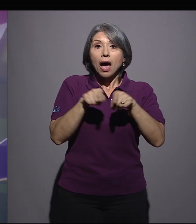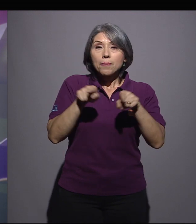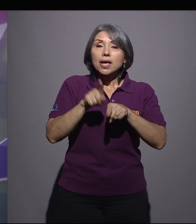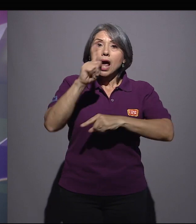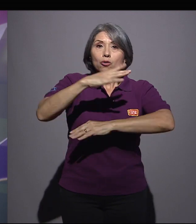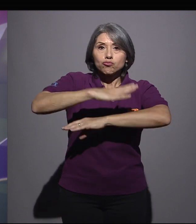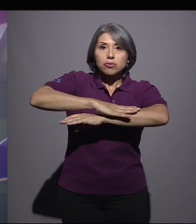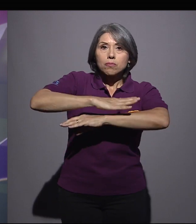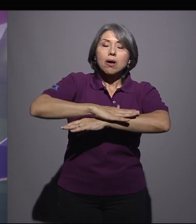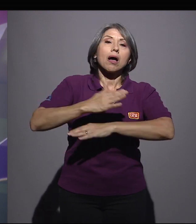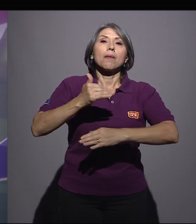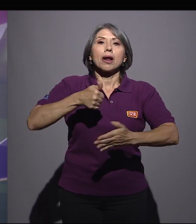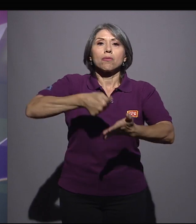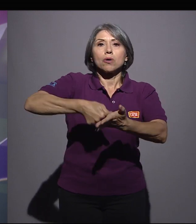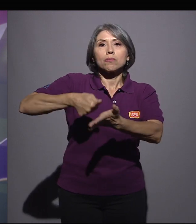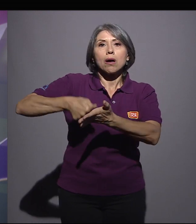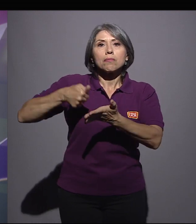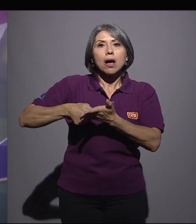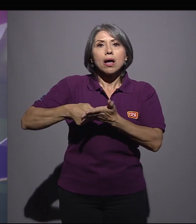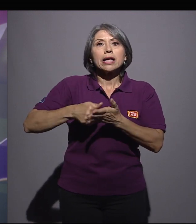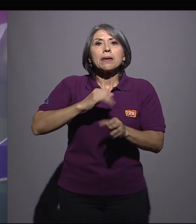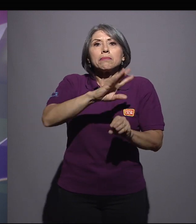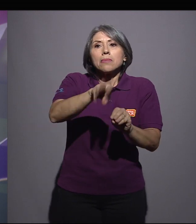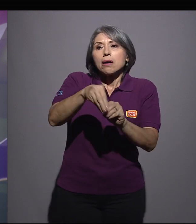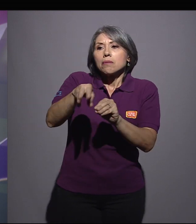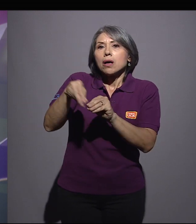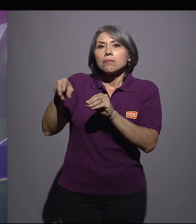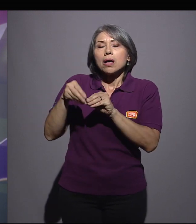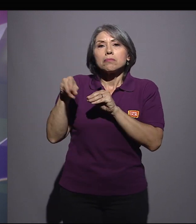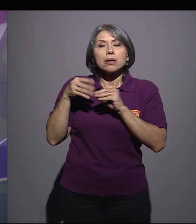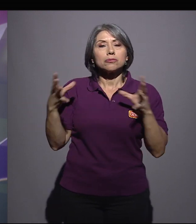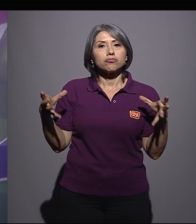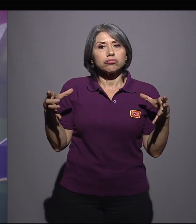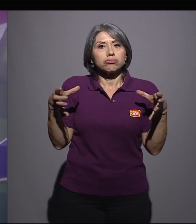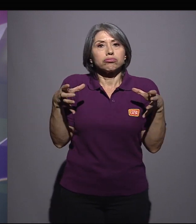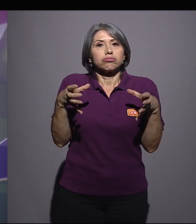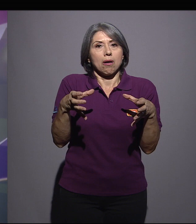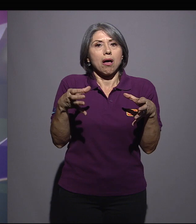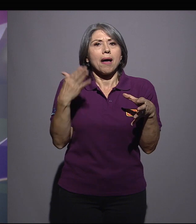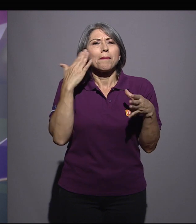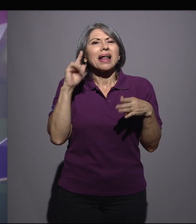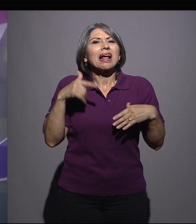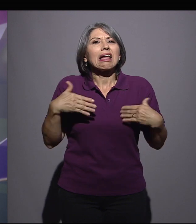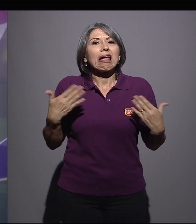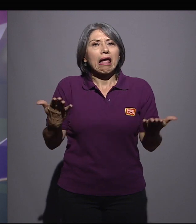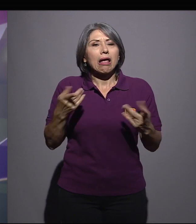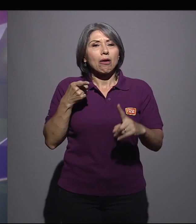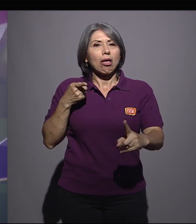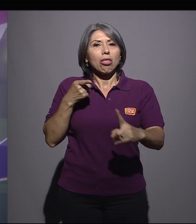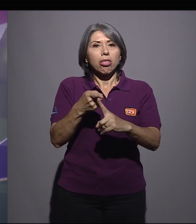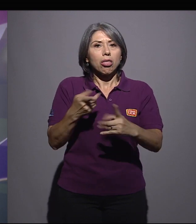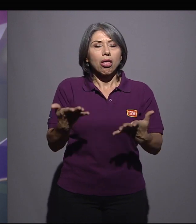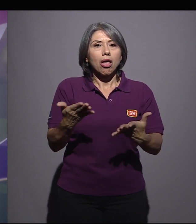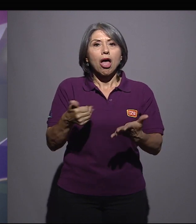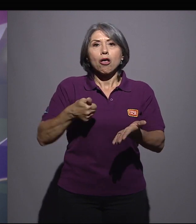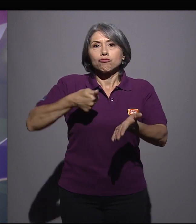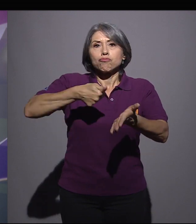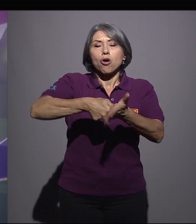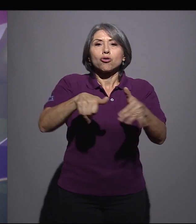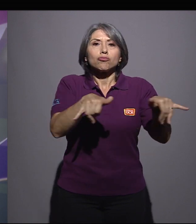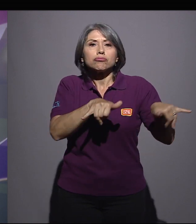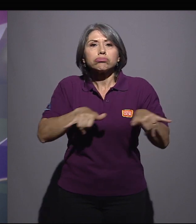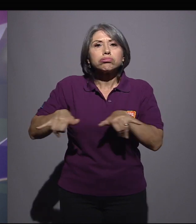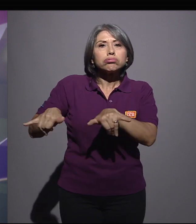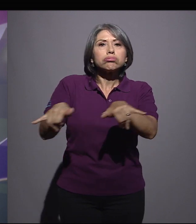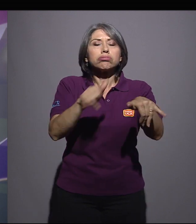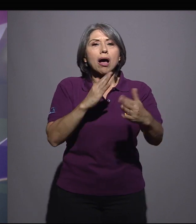Entonces se ha ido involucrando más actores, ¿verdad?, con la finalidad de que el voto sea igualdad para todo, acceso para todas